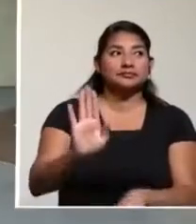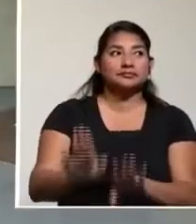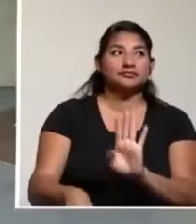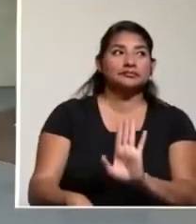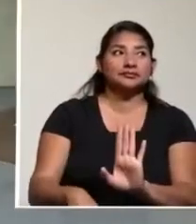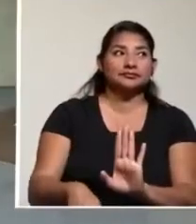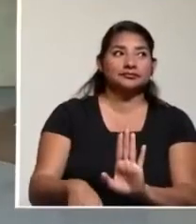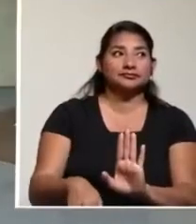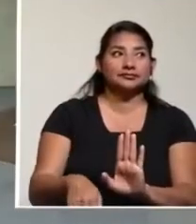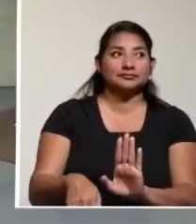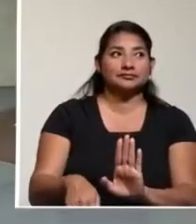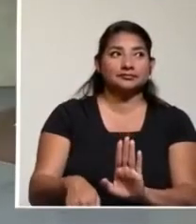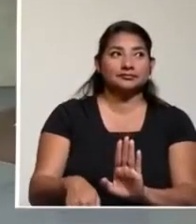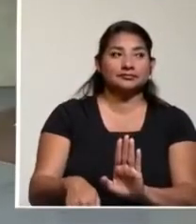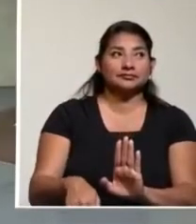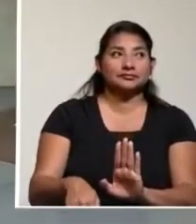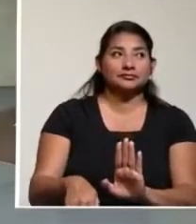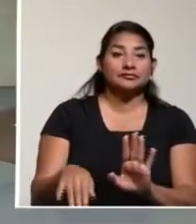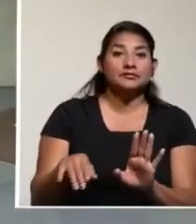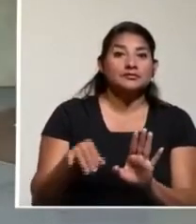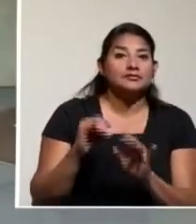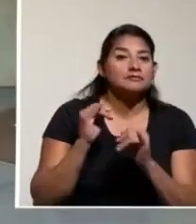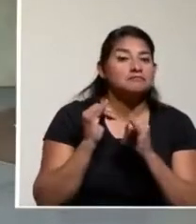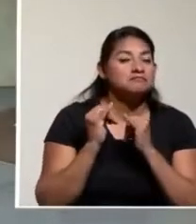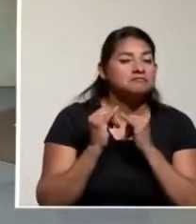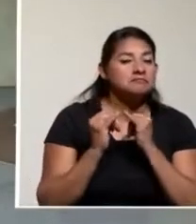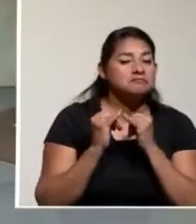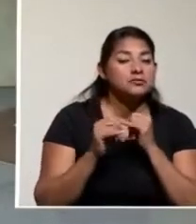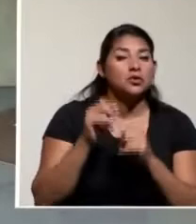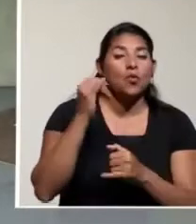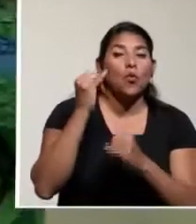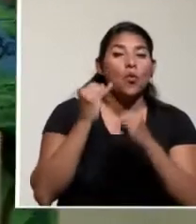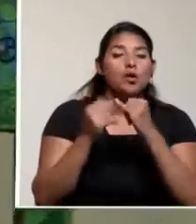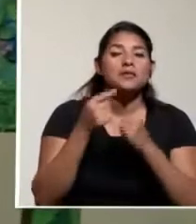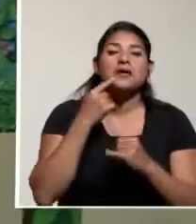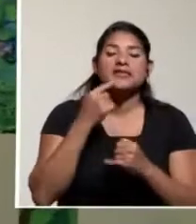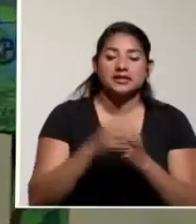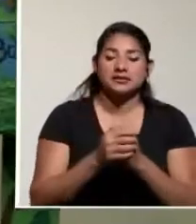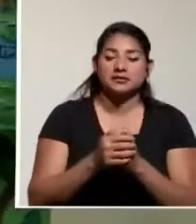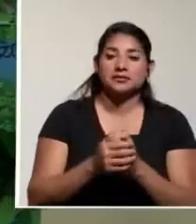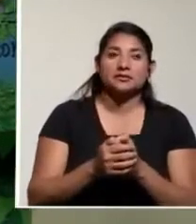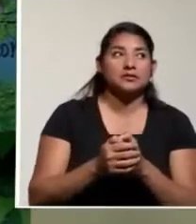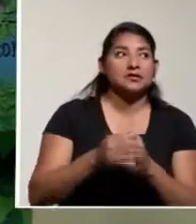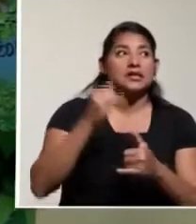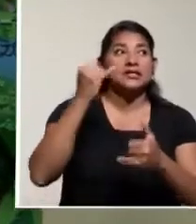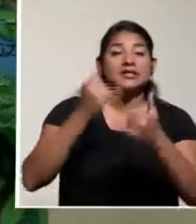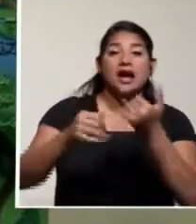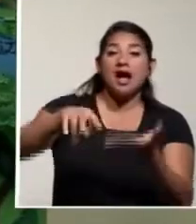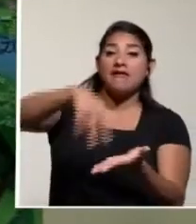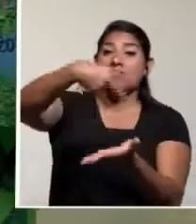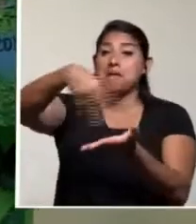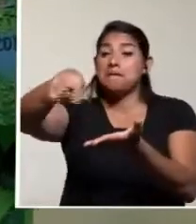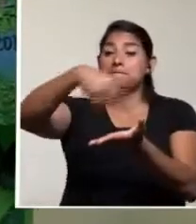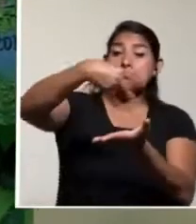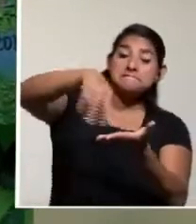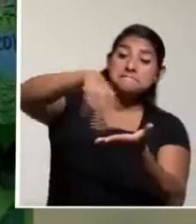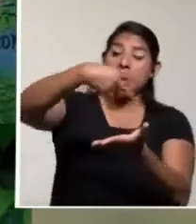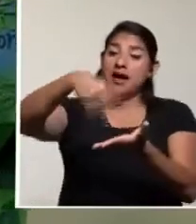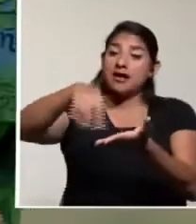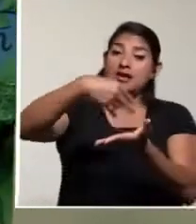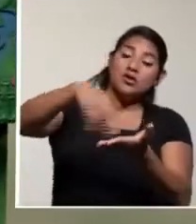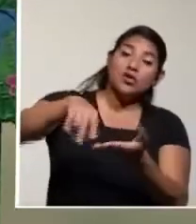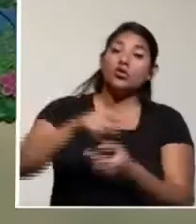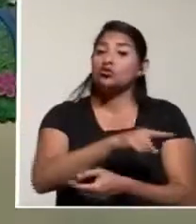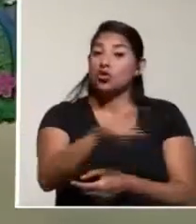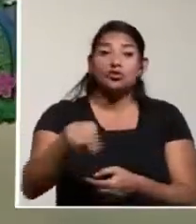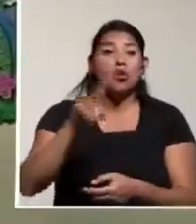¡Estatua! Y ya vamos finalizando y la última pista dice, se acaba el baile del movimiento,